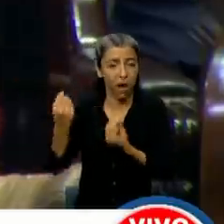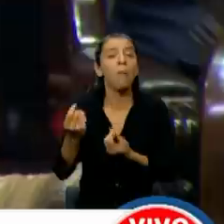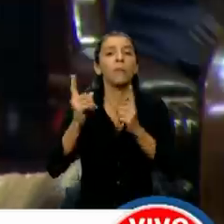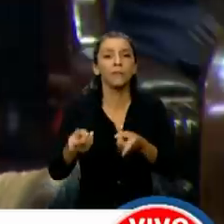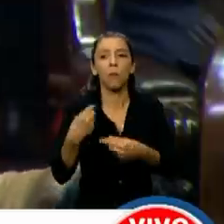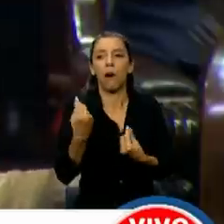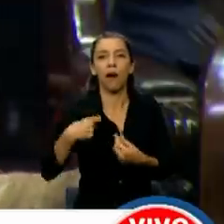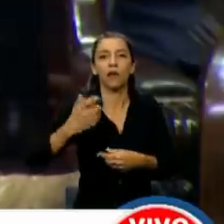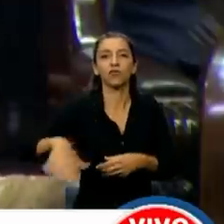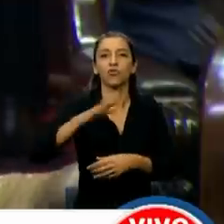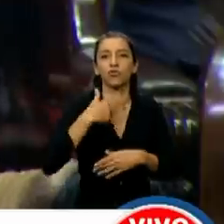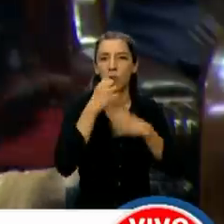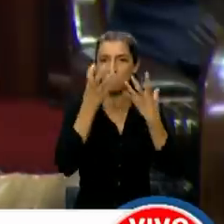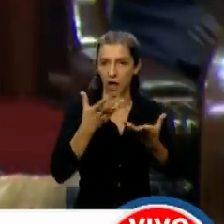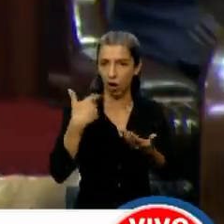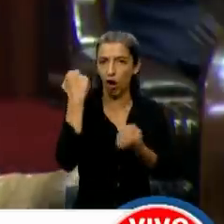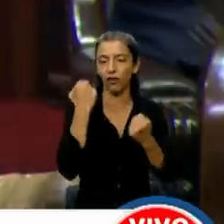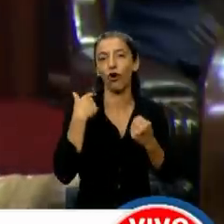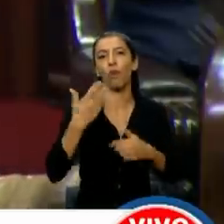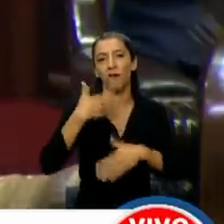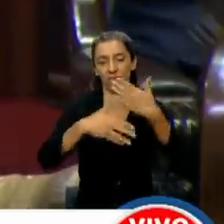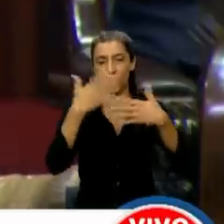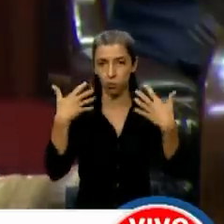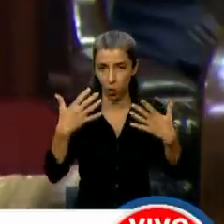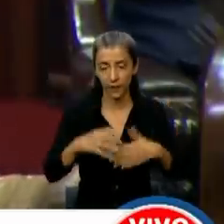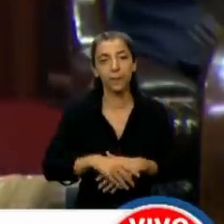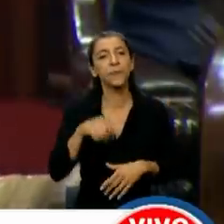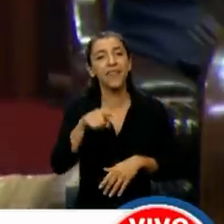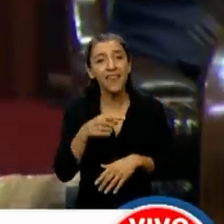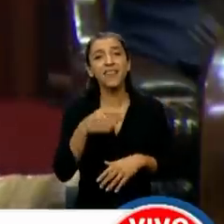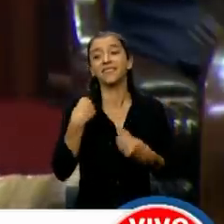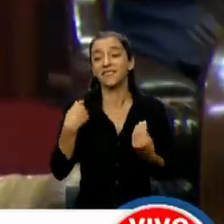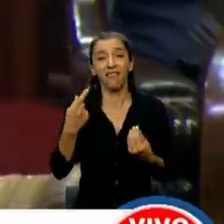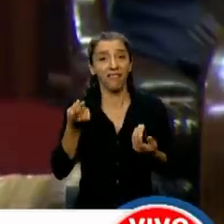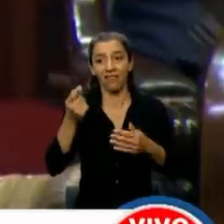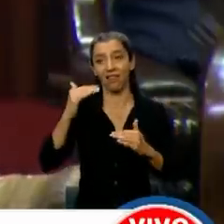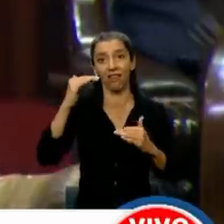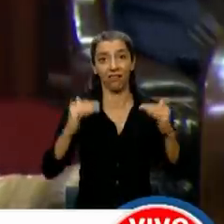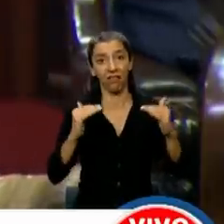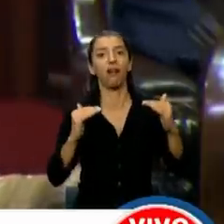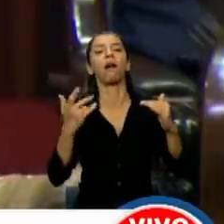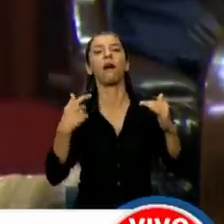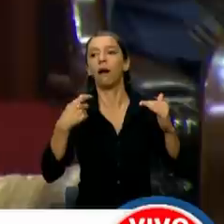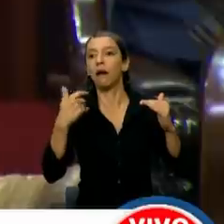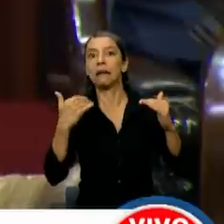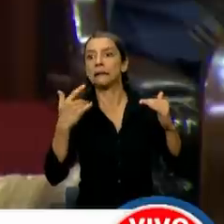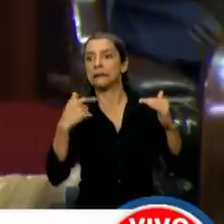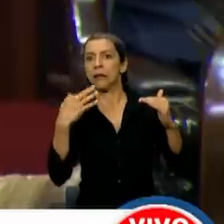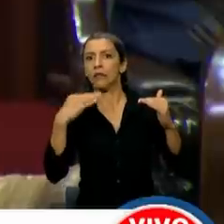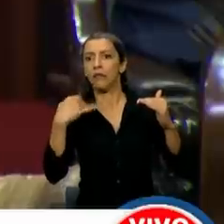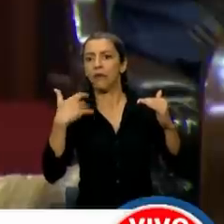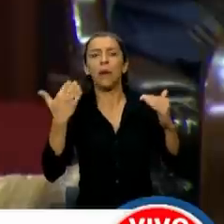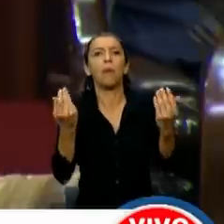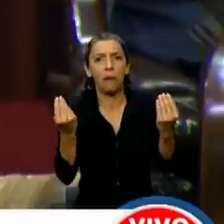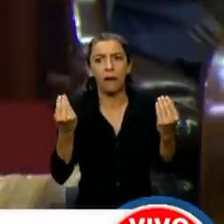ese déficit primario es equivalente a tres puntos del pp y lo mismo que representan al cierre de este año los subsidios